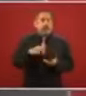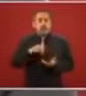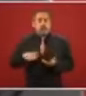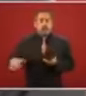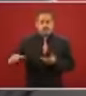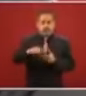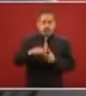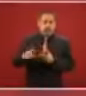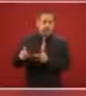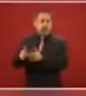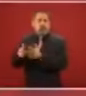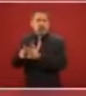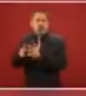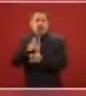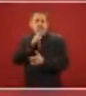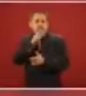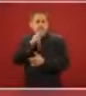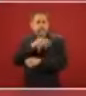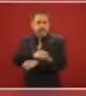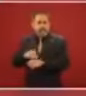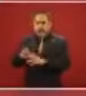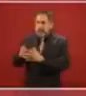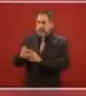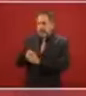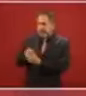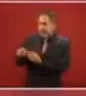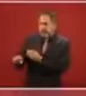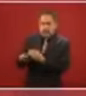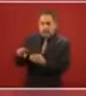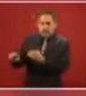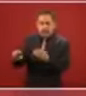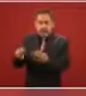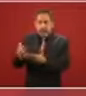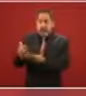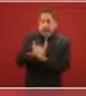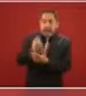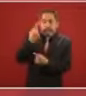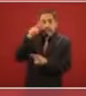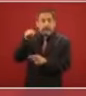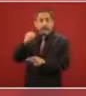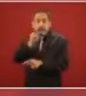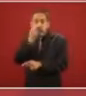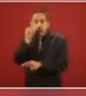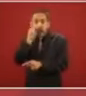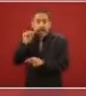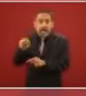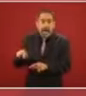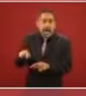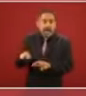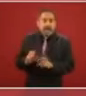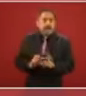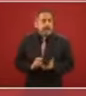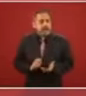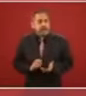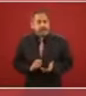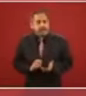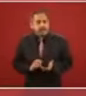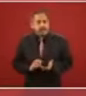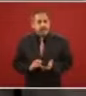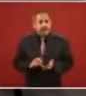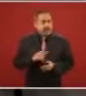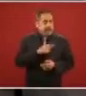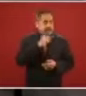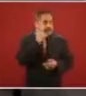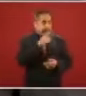y familia un número determinado de boletos, de estos que quieren que